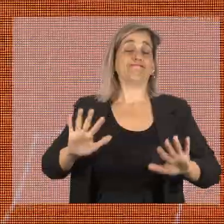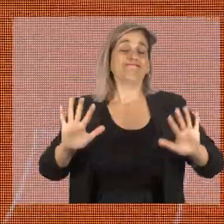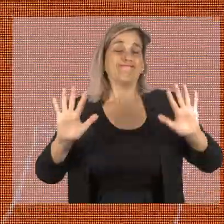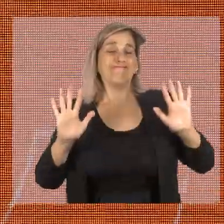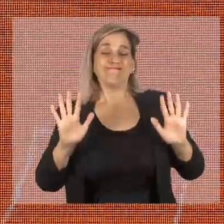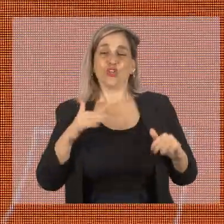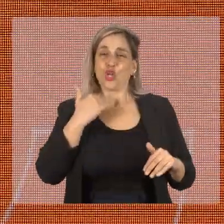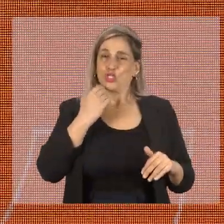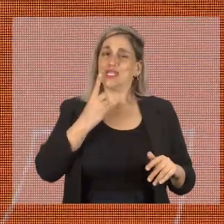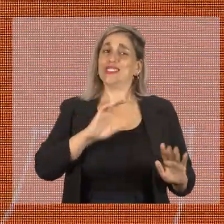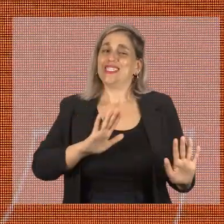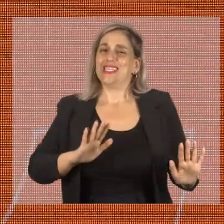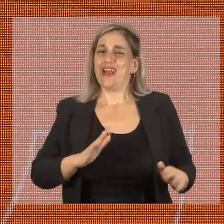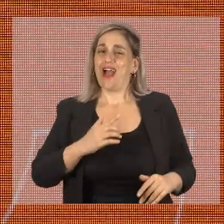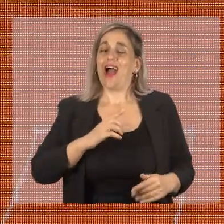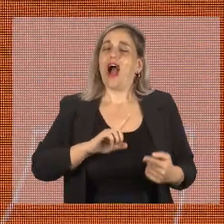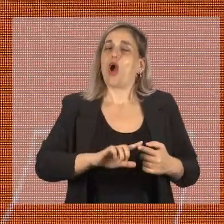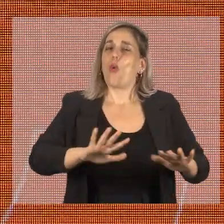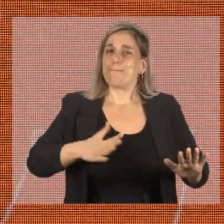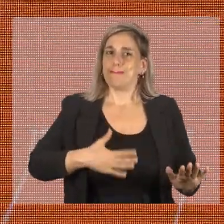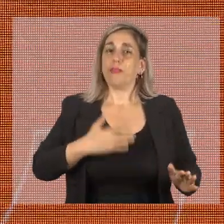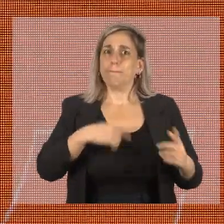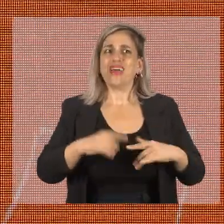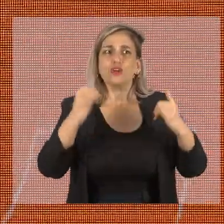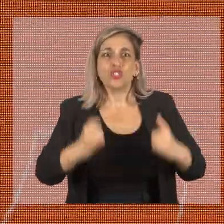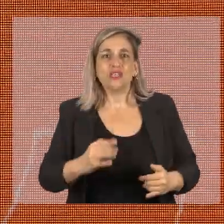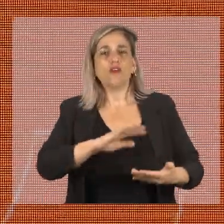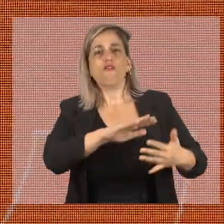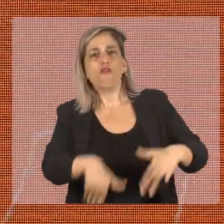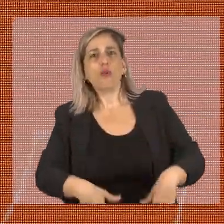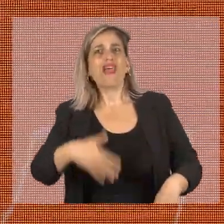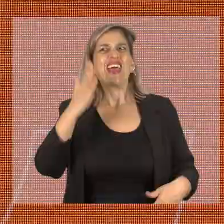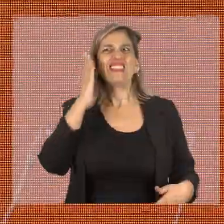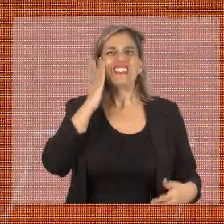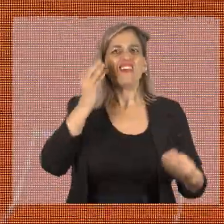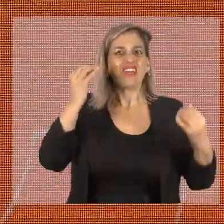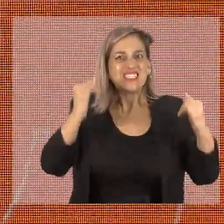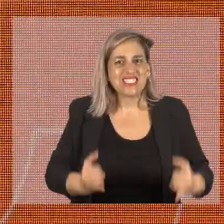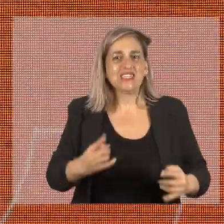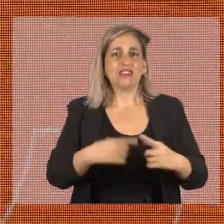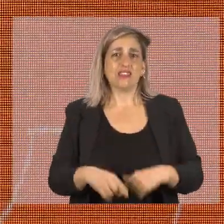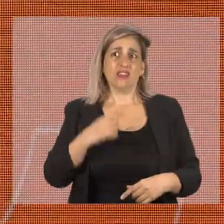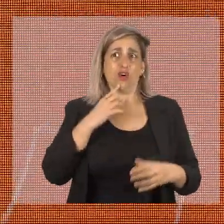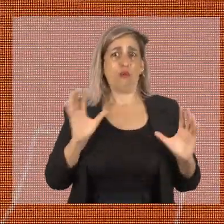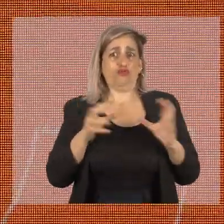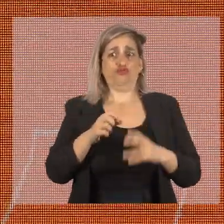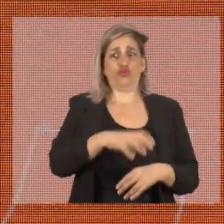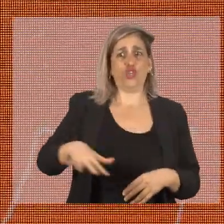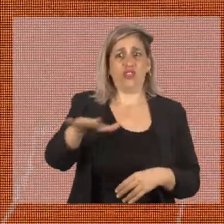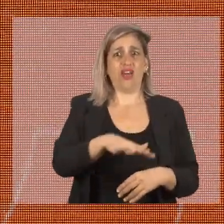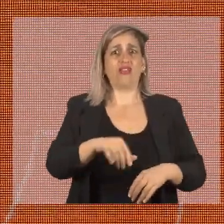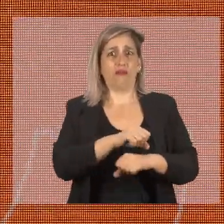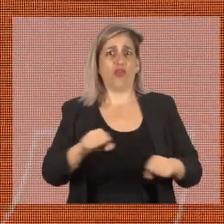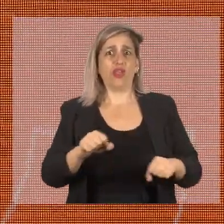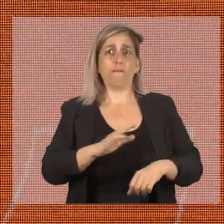Yo no sé si estoy de acuerdo, pero sí creo que es un buen concepto de la sabiduría, de la civilidad de nuestra sociedad en el